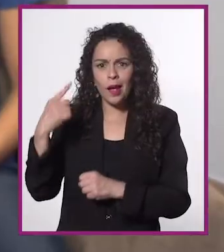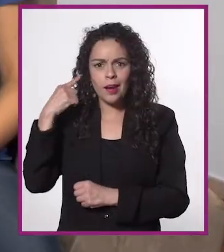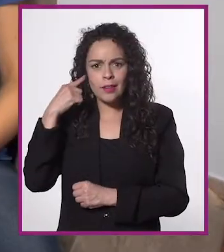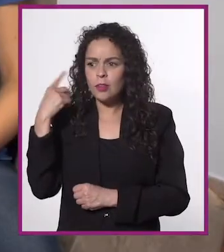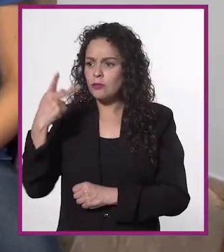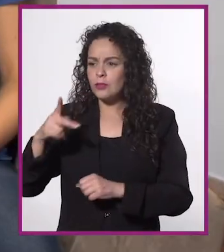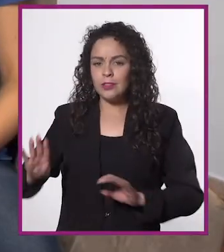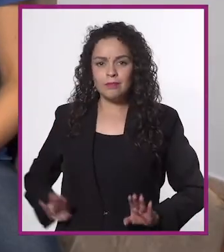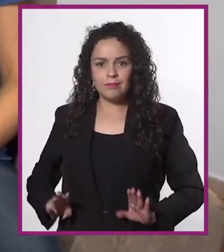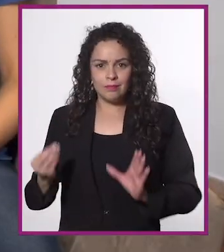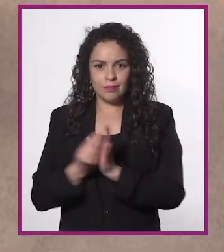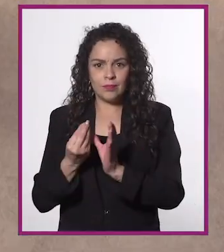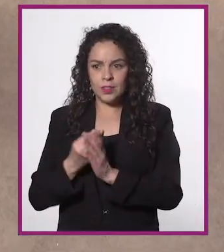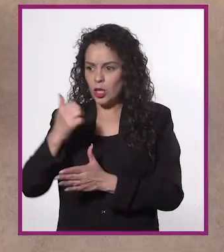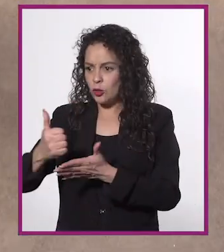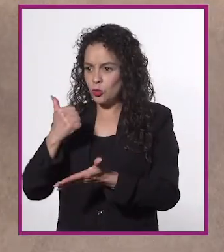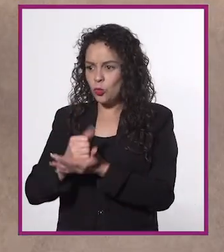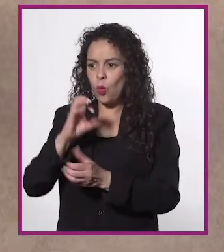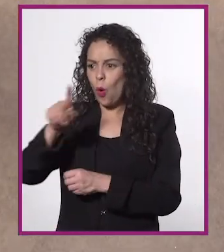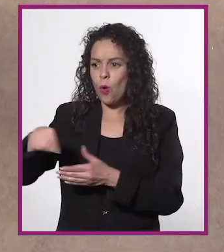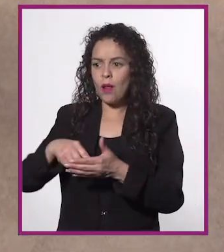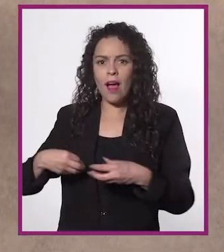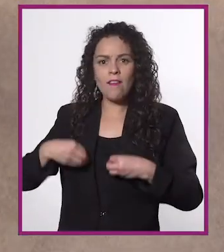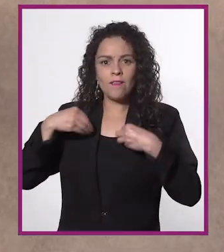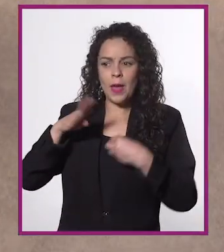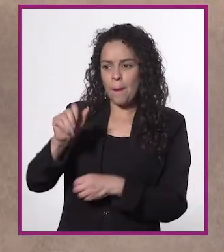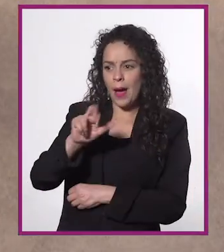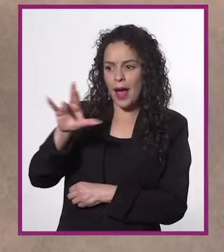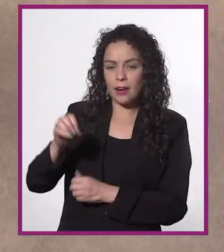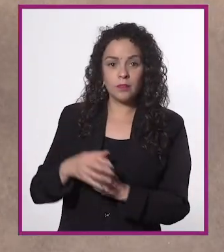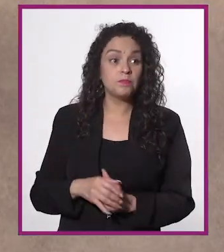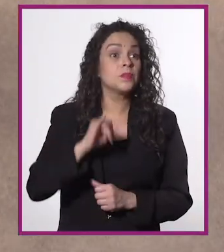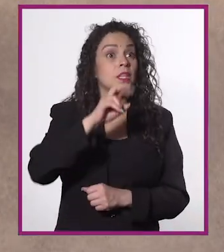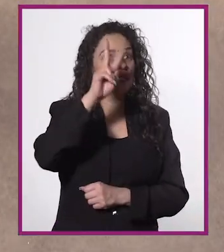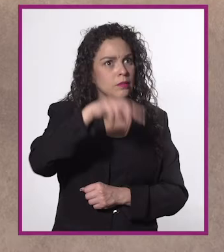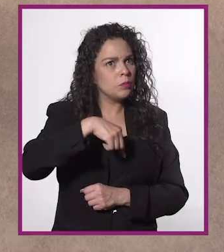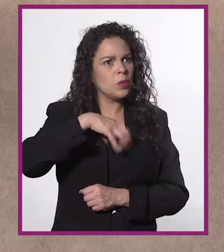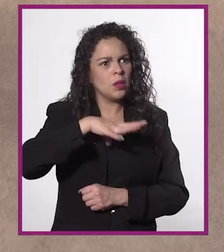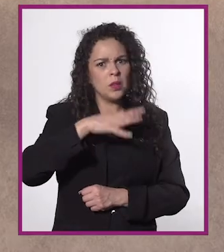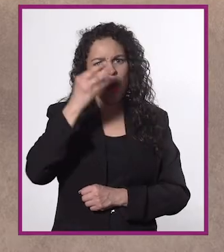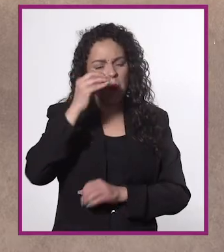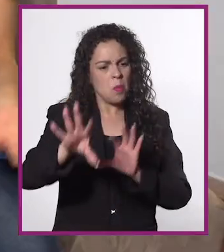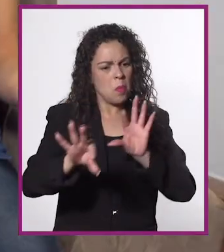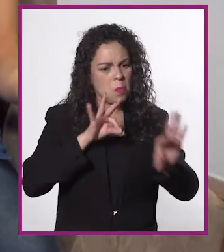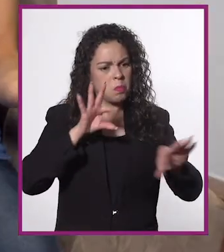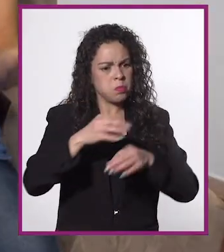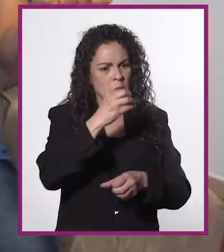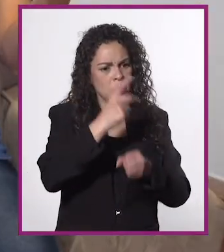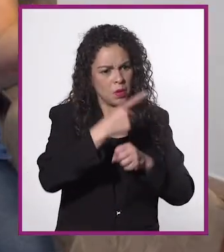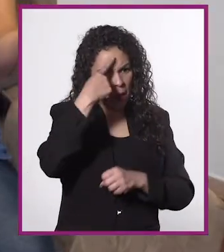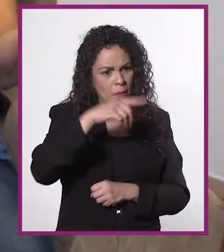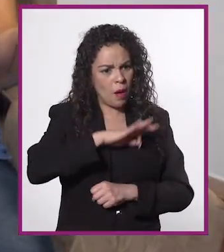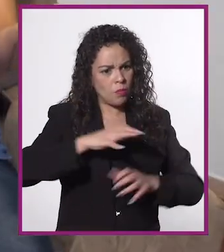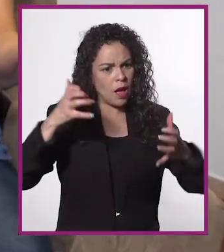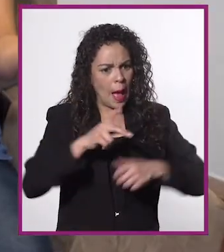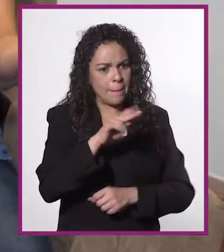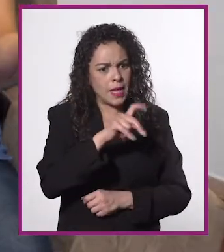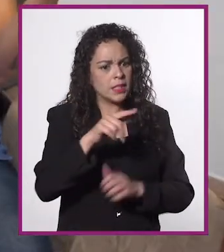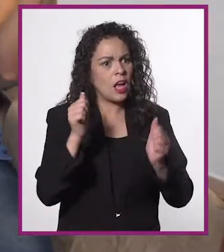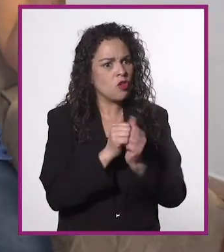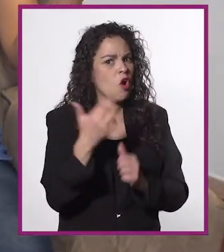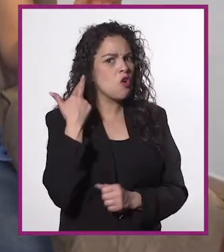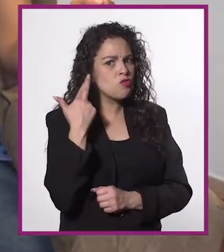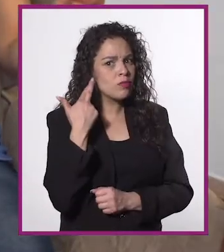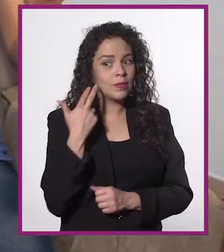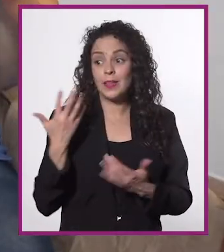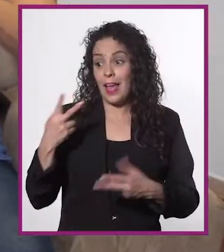barrio? Pensándolo bien, tengo muchas opciones para crear una pieza con puro sonido. Vamos a hacer una actividad